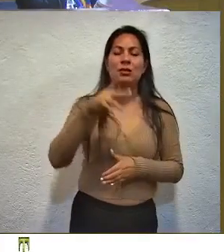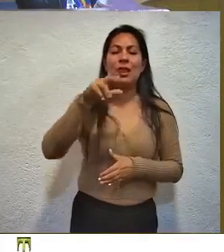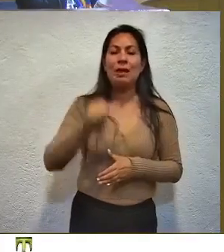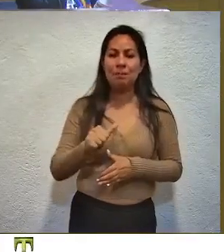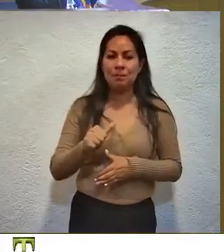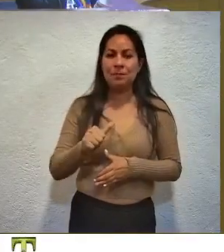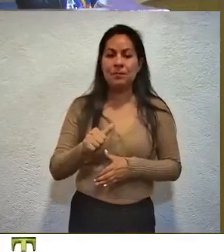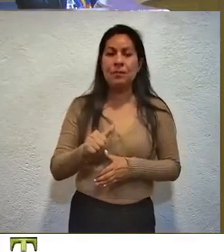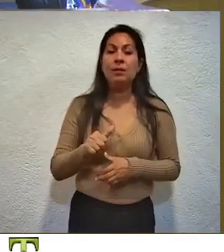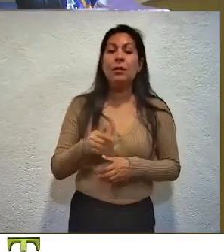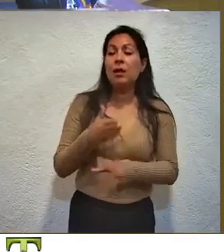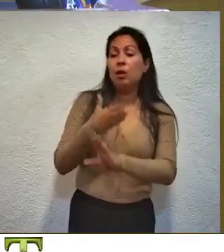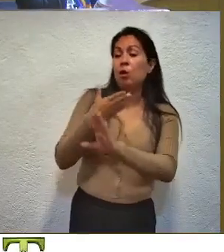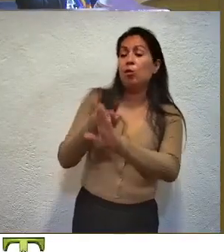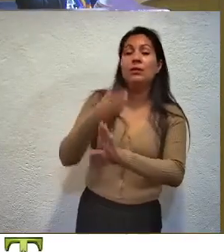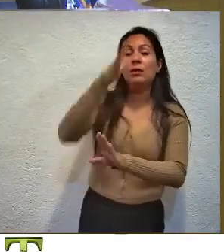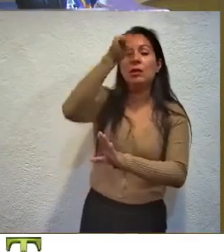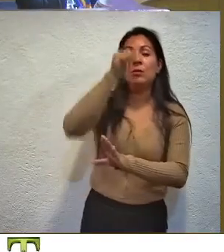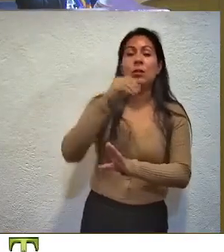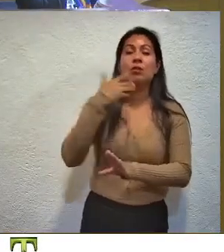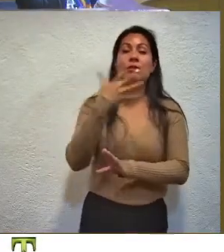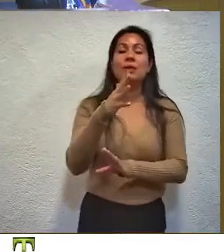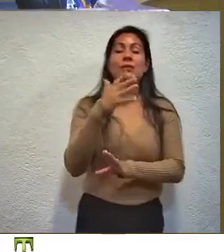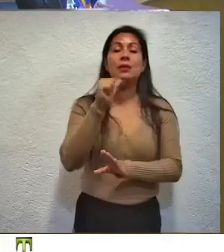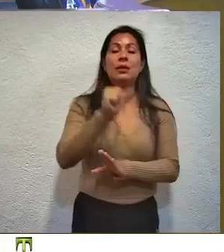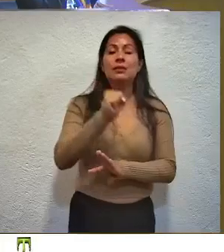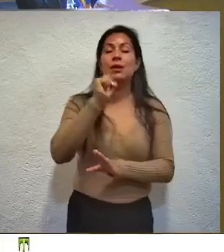Guerrero, en contra del acuerdo